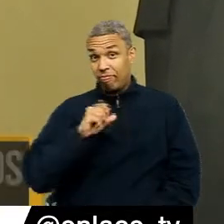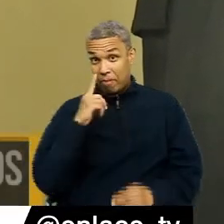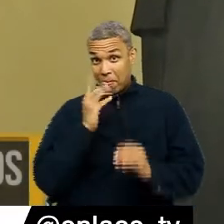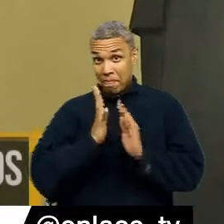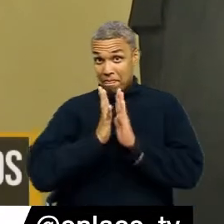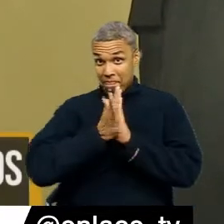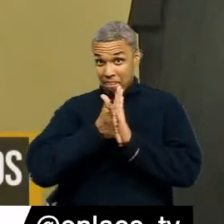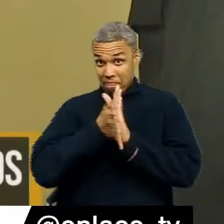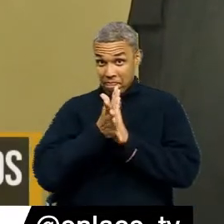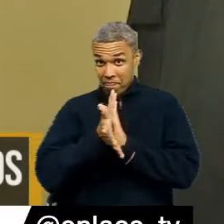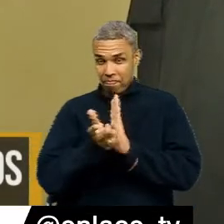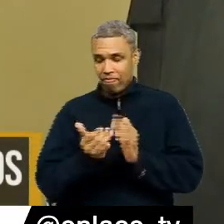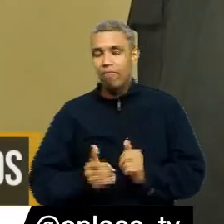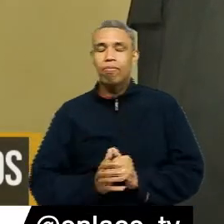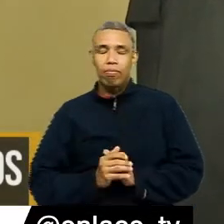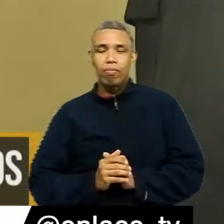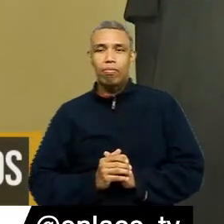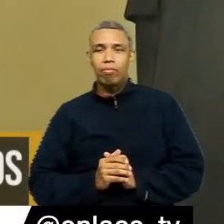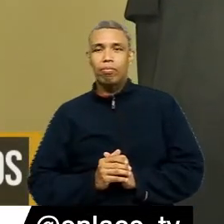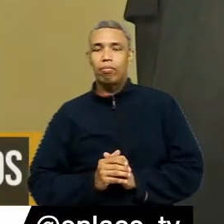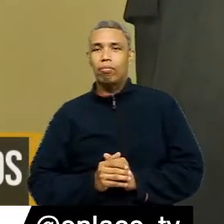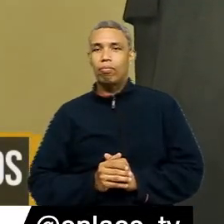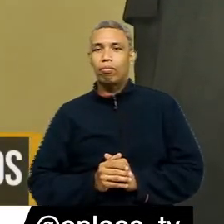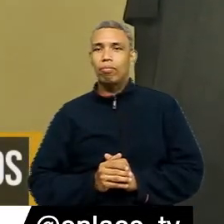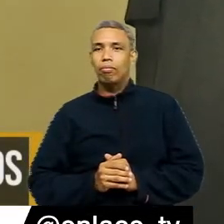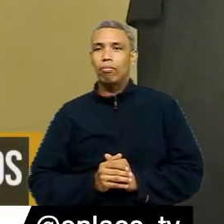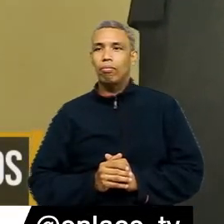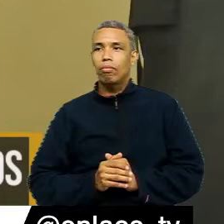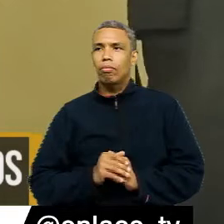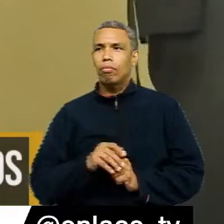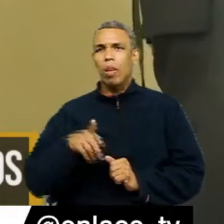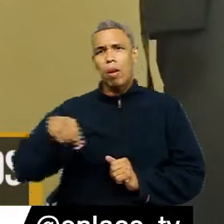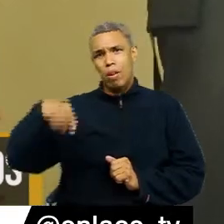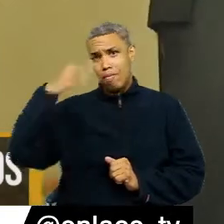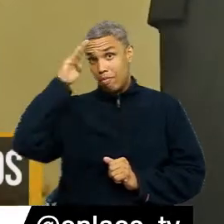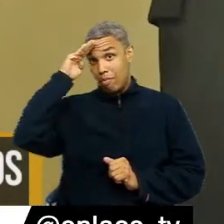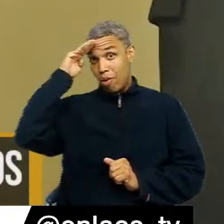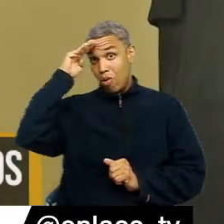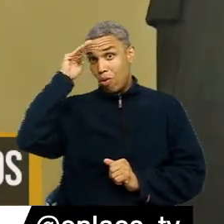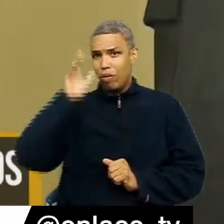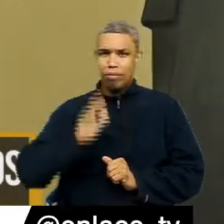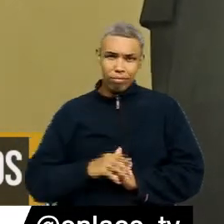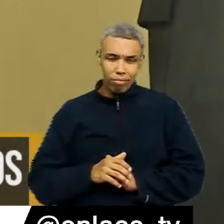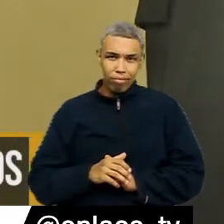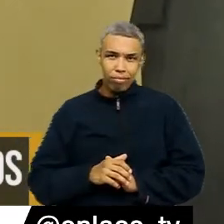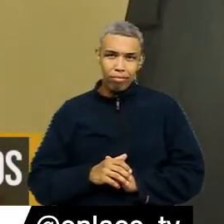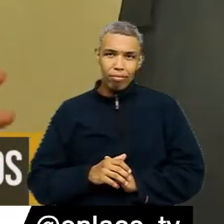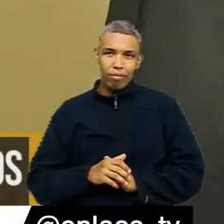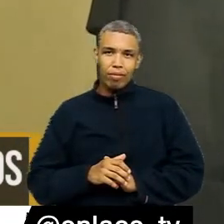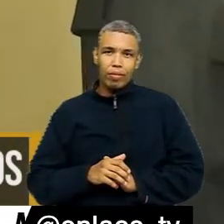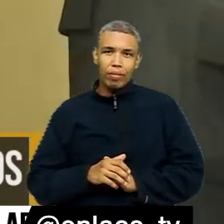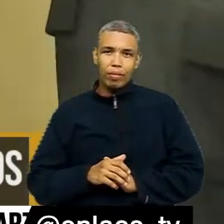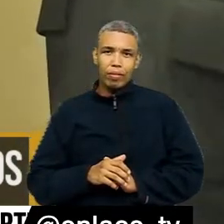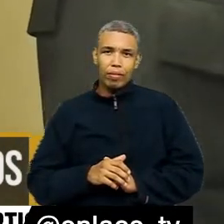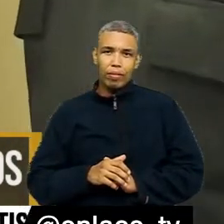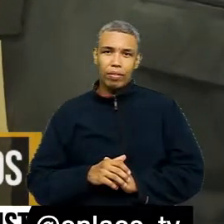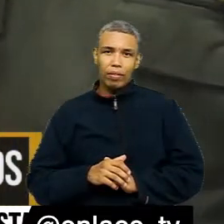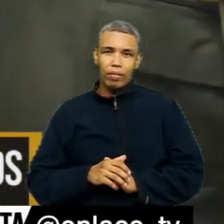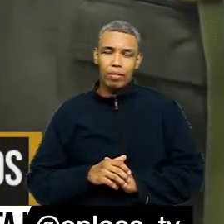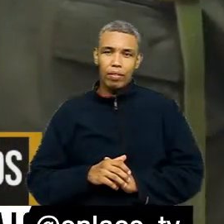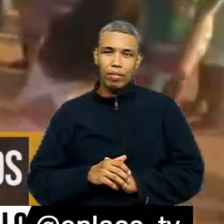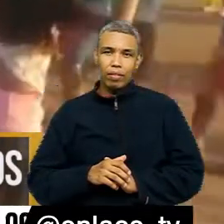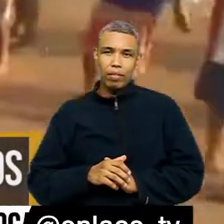importante información que se está registrando precisamente con el Grupo Operaciones Especiales Hidrocarburos. Tenemos aquí precisamente a Frank Arrubla, él es